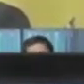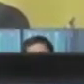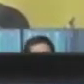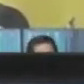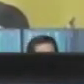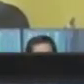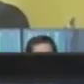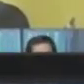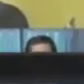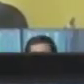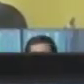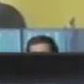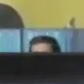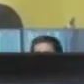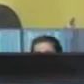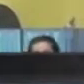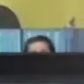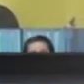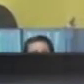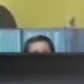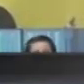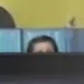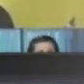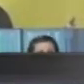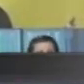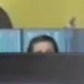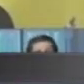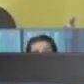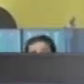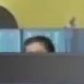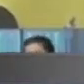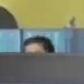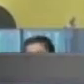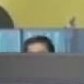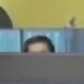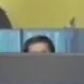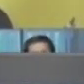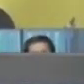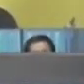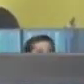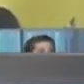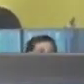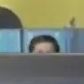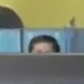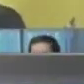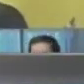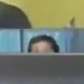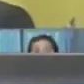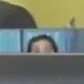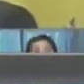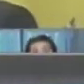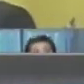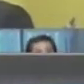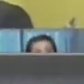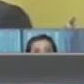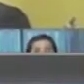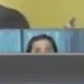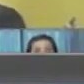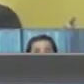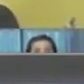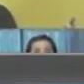muy costoso en vidas sobre todo eso es lo que no se recupera las vidas humanas pero también